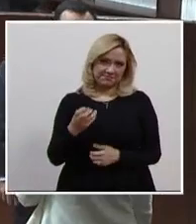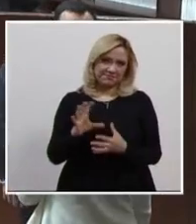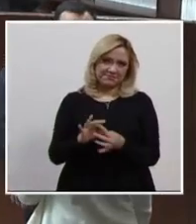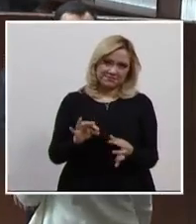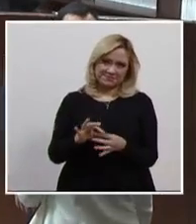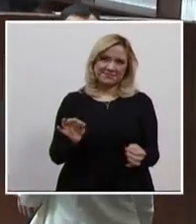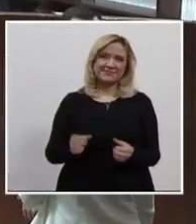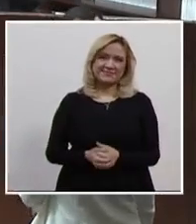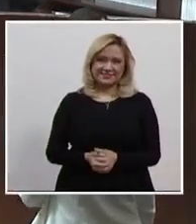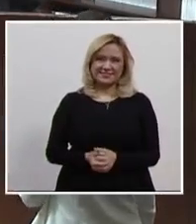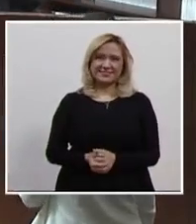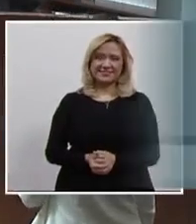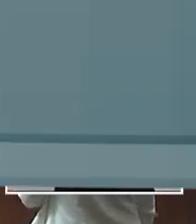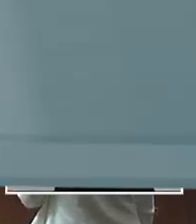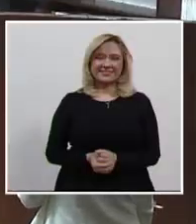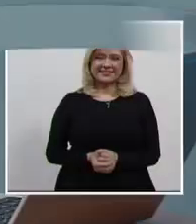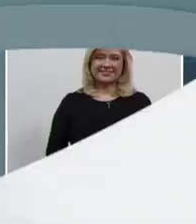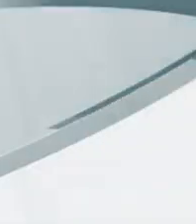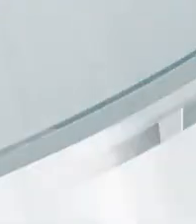Carlos González.